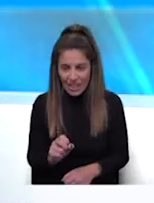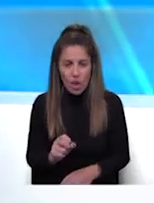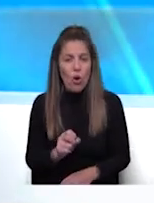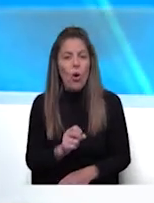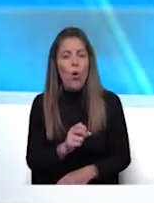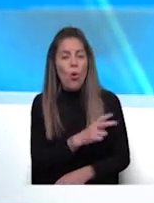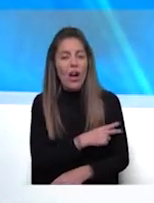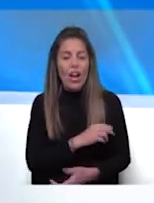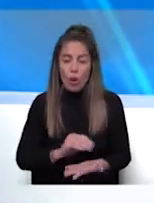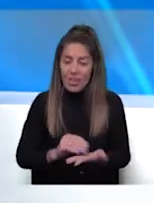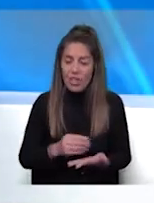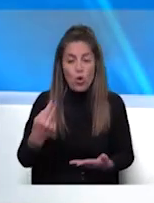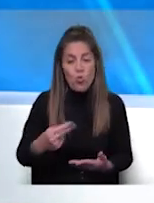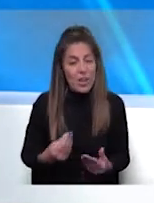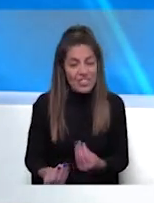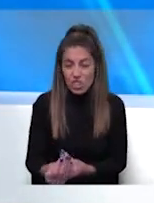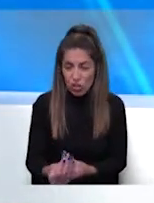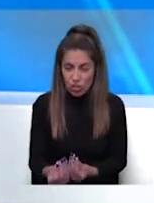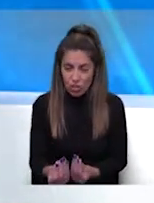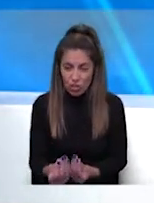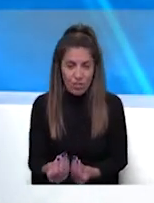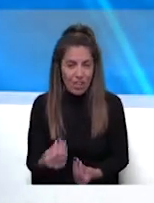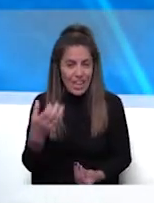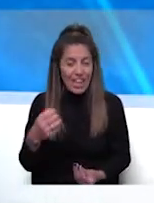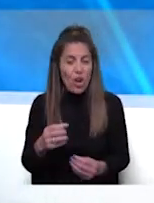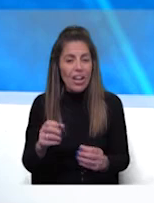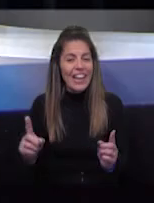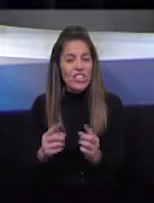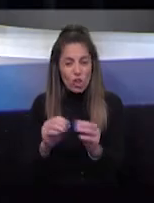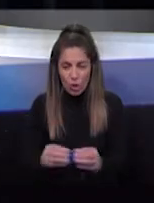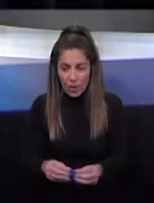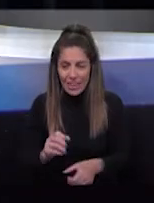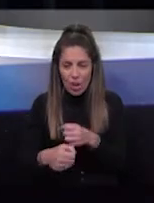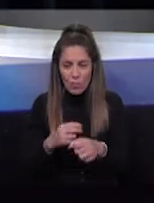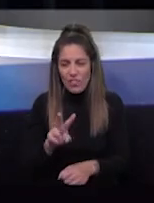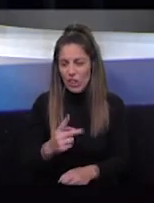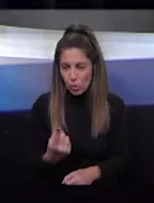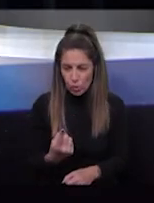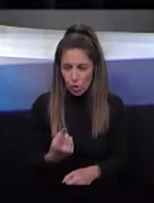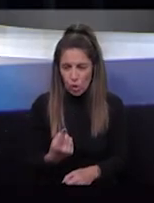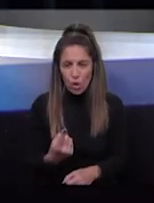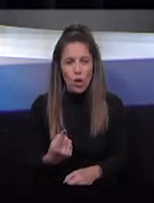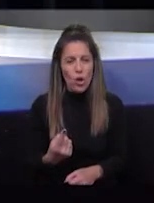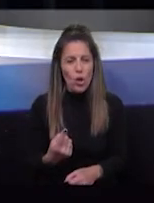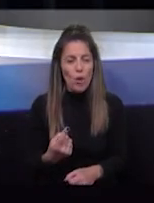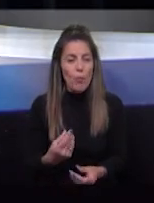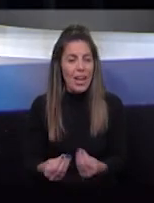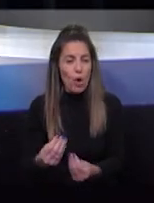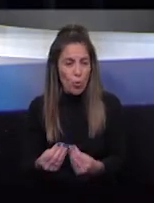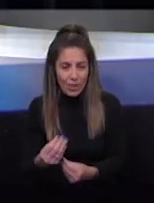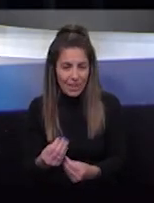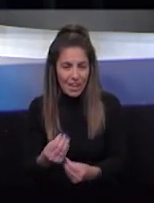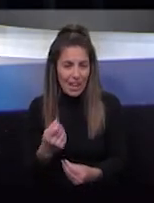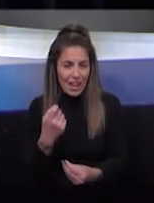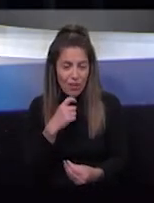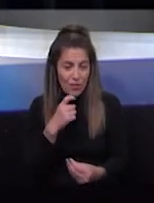administrativo, nunca se llenó. Creo que rendición de cuenta 2021. Pueden cubrir las vacantes, o sea,